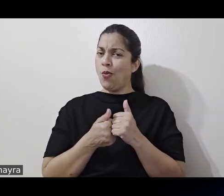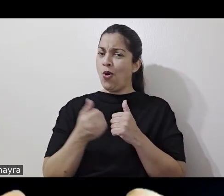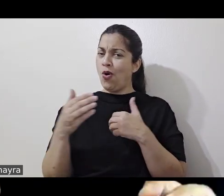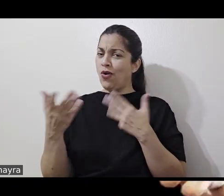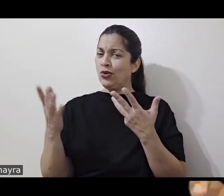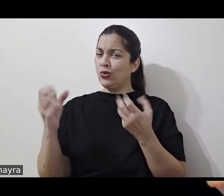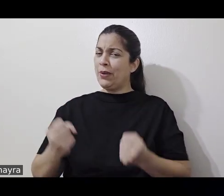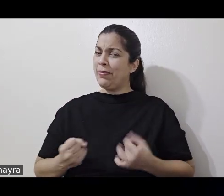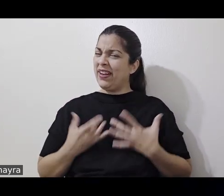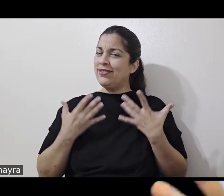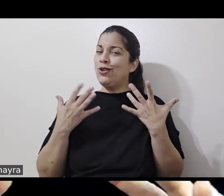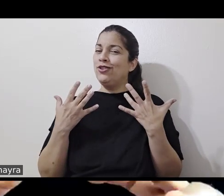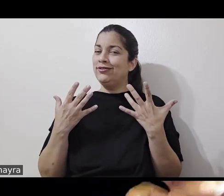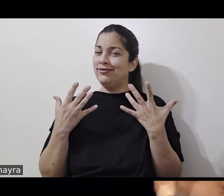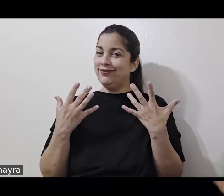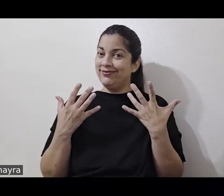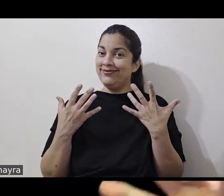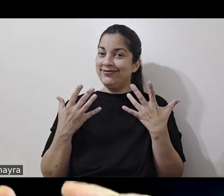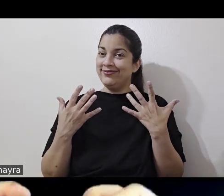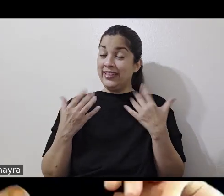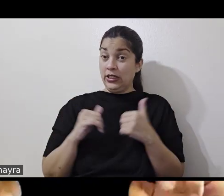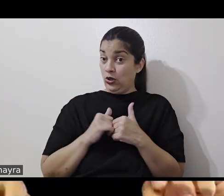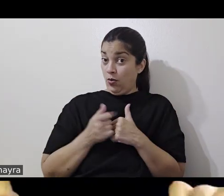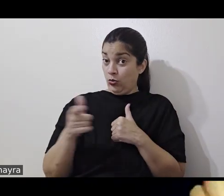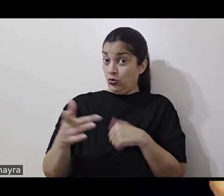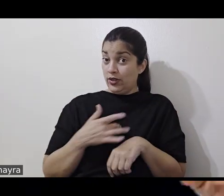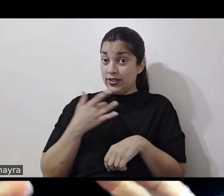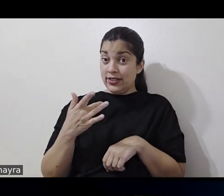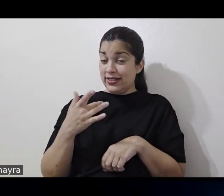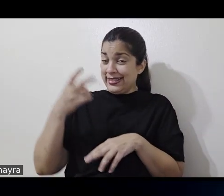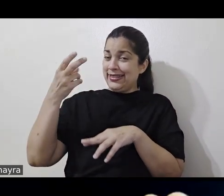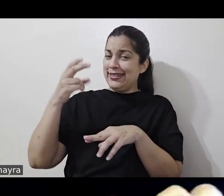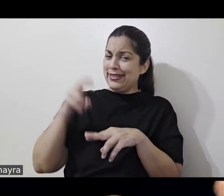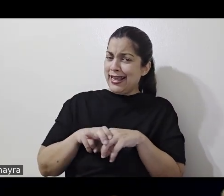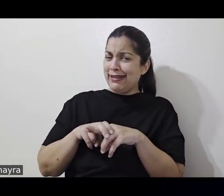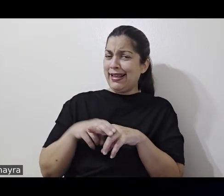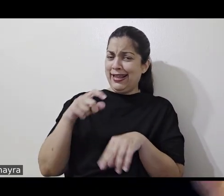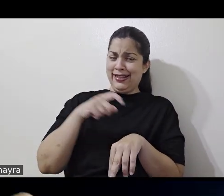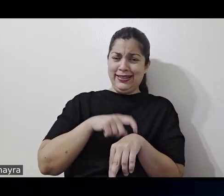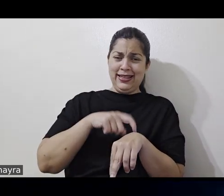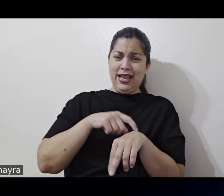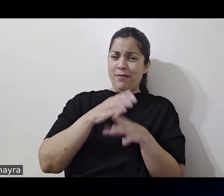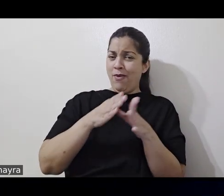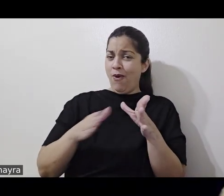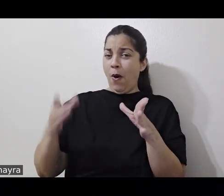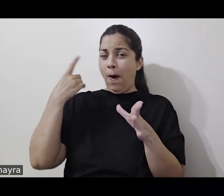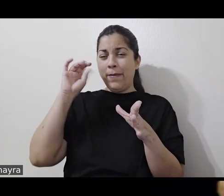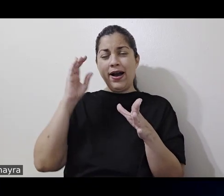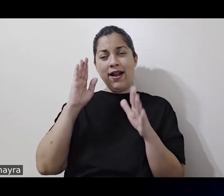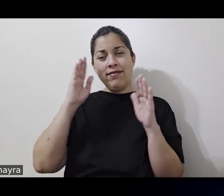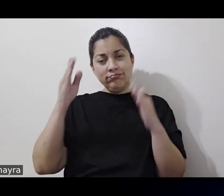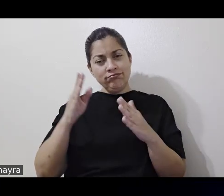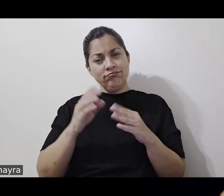estas inspiraciones. Sí. Y cómo tú te sientas, cómo sacas el tiempo, esa disciplina